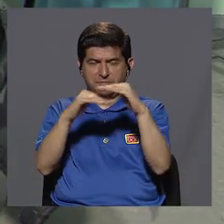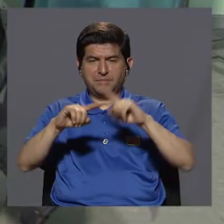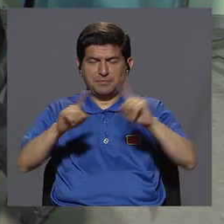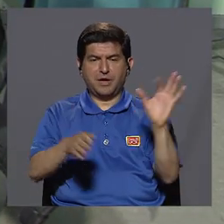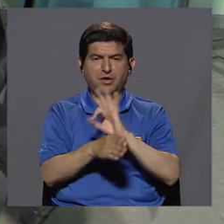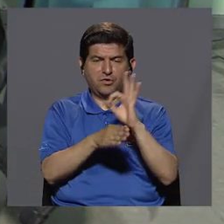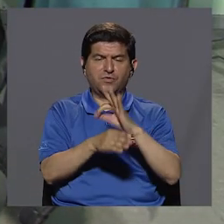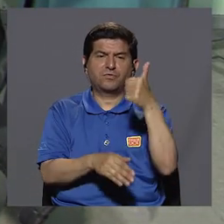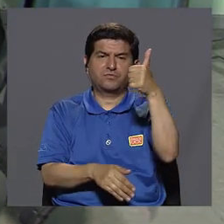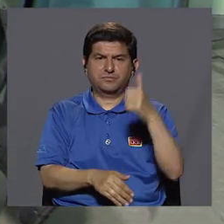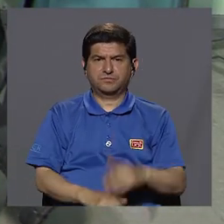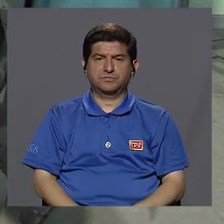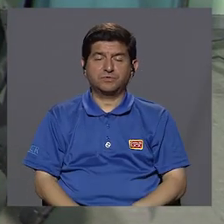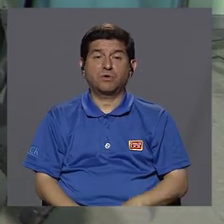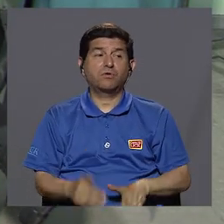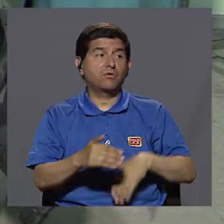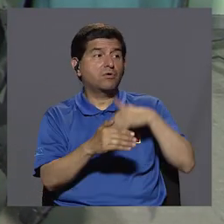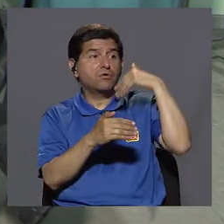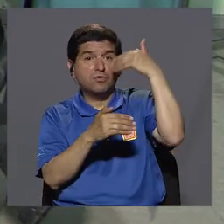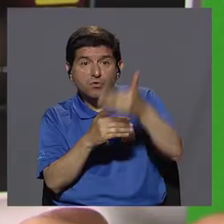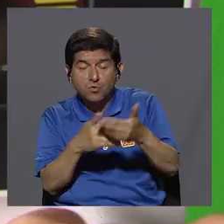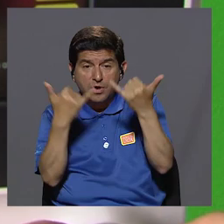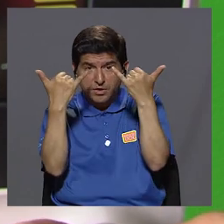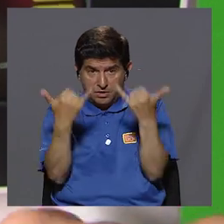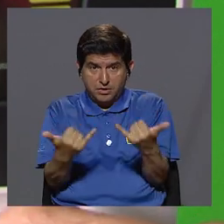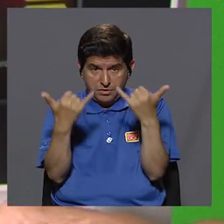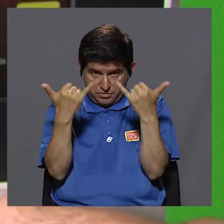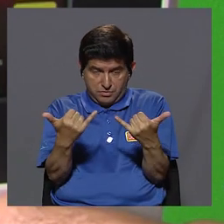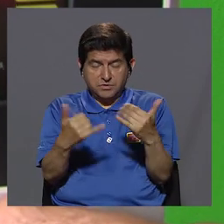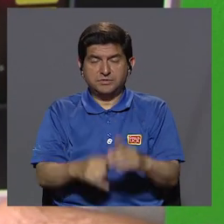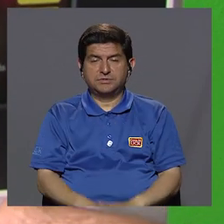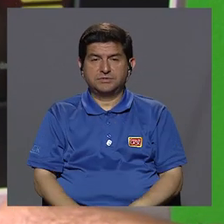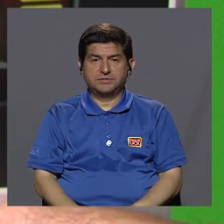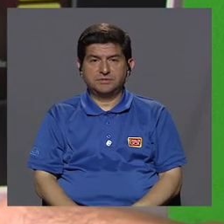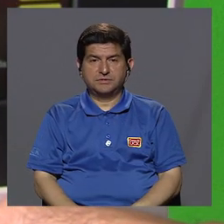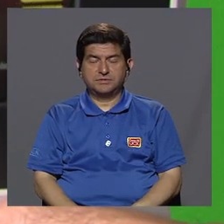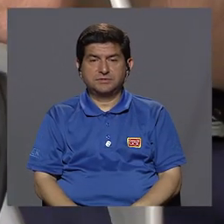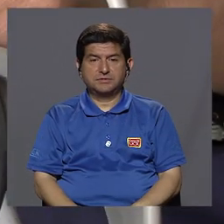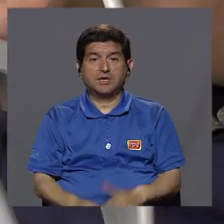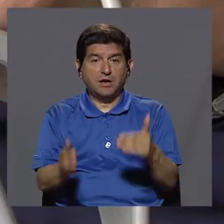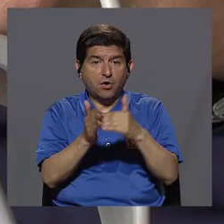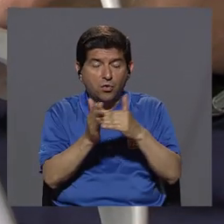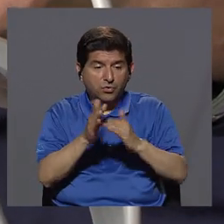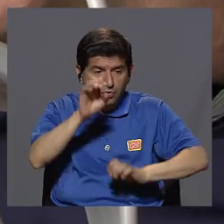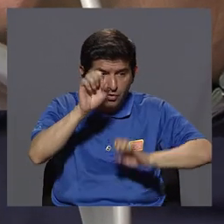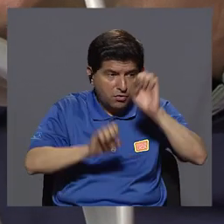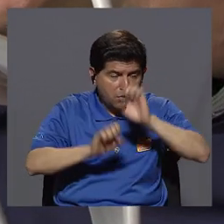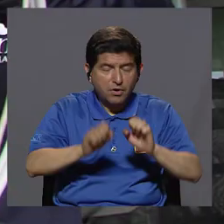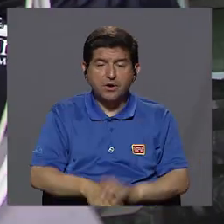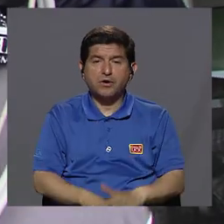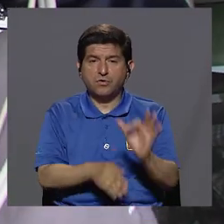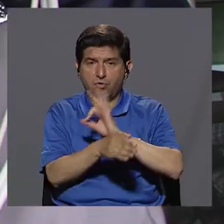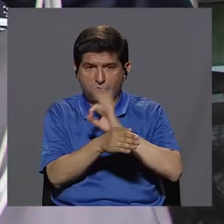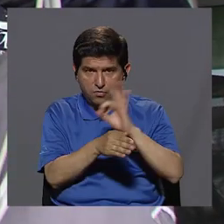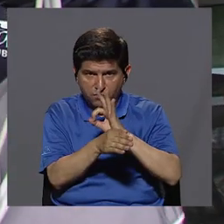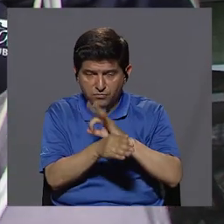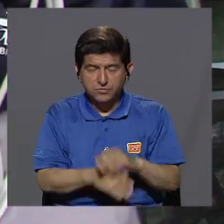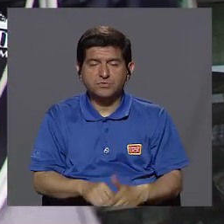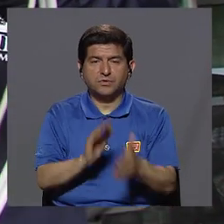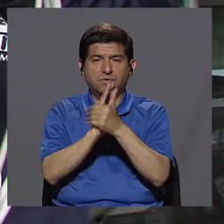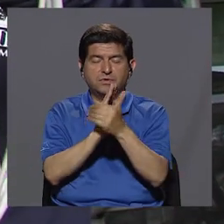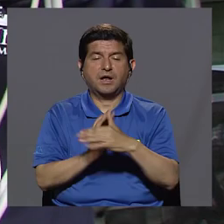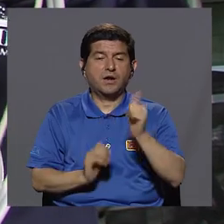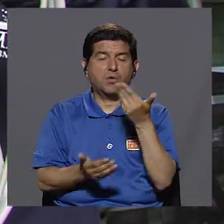que funcionan bastante bien y posteriormente eso ya pasan una vez que se vuelvan a evaluar con capacidad funcional y con otra